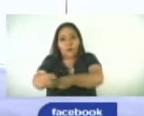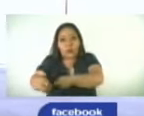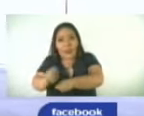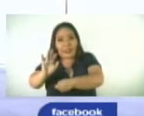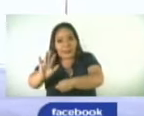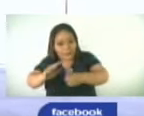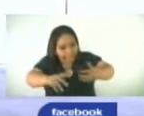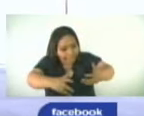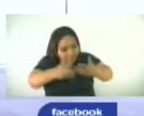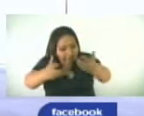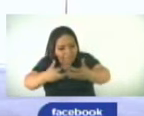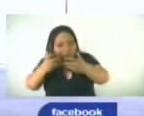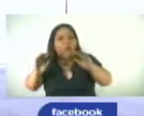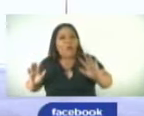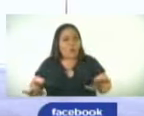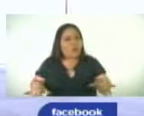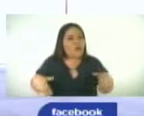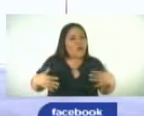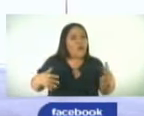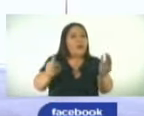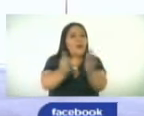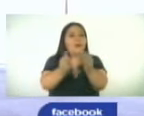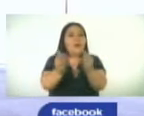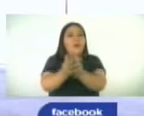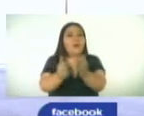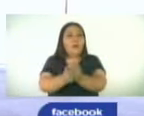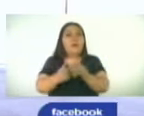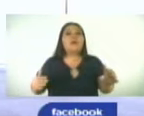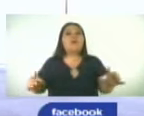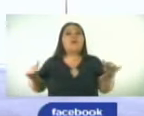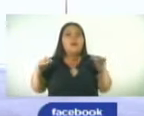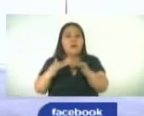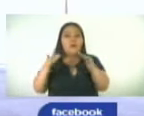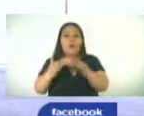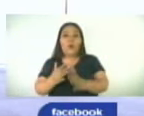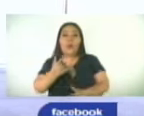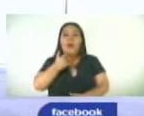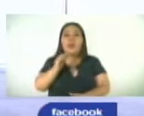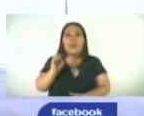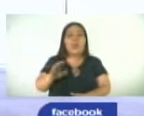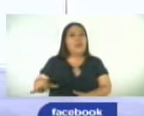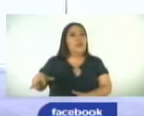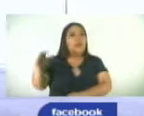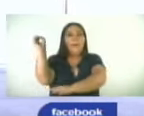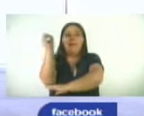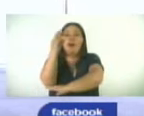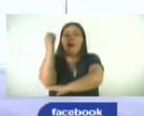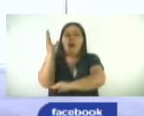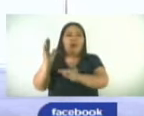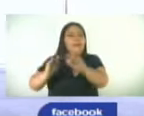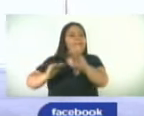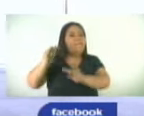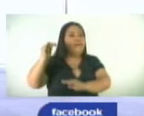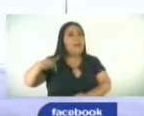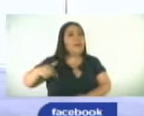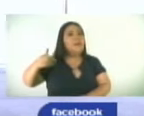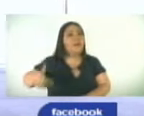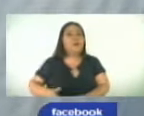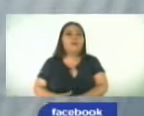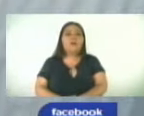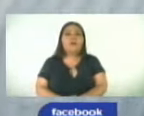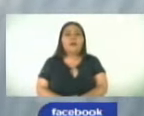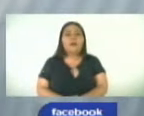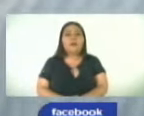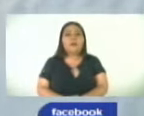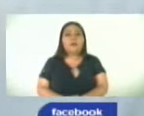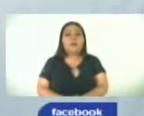poder determinar las causas del siniestro y además sostienen que las emergencias han superado a las del 2023.